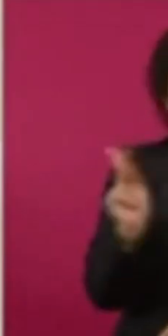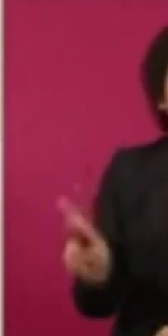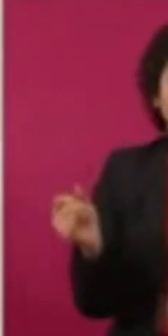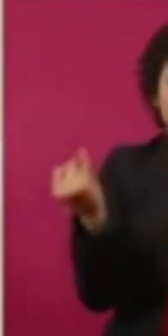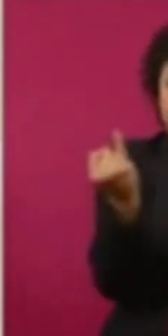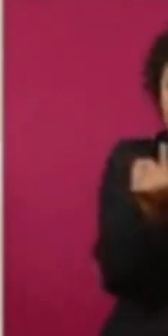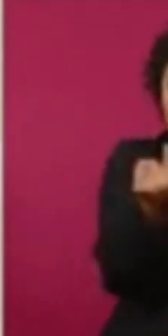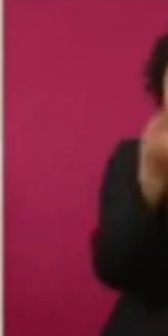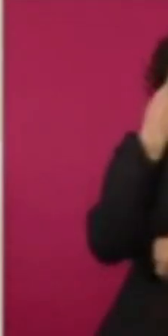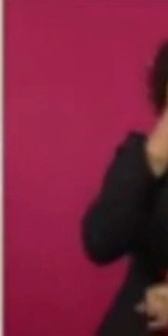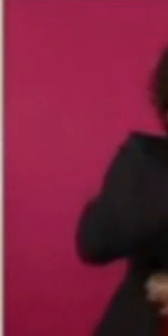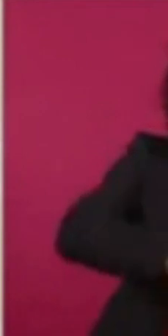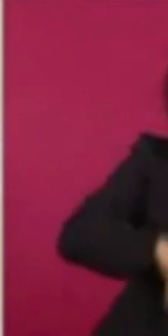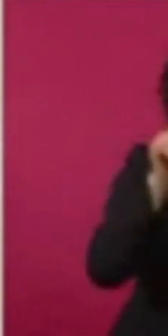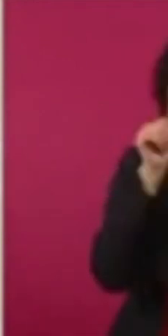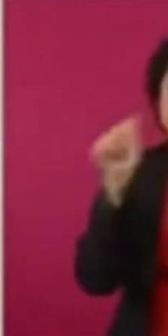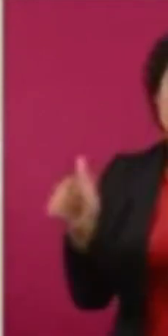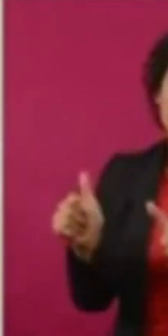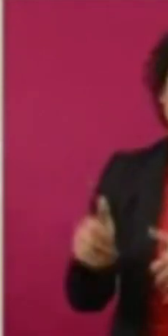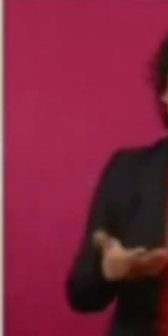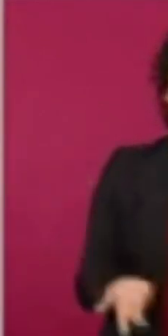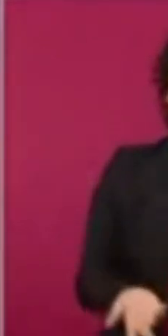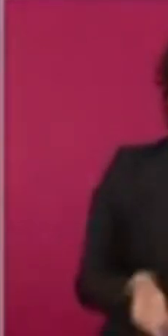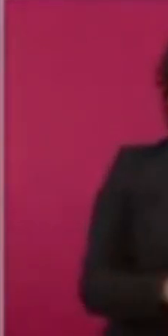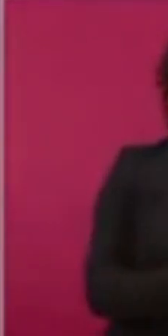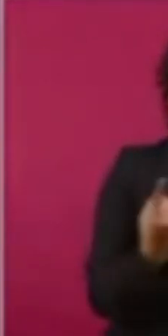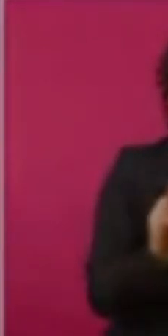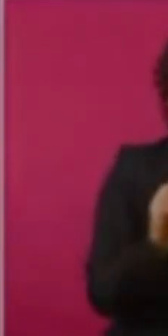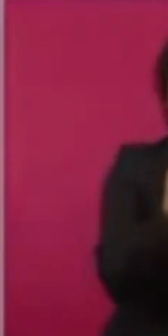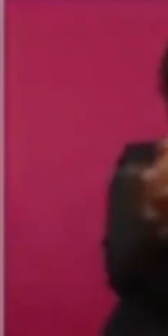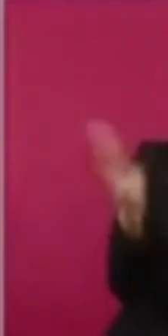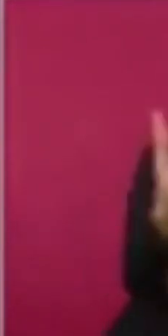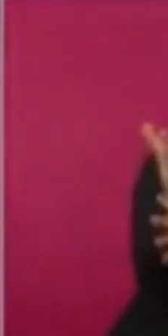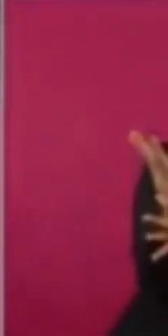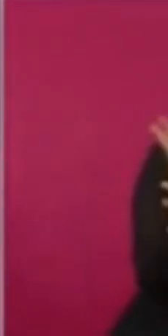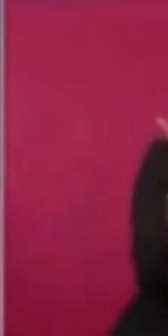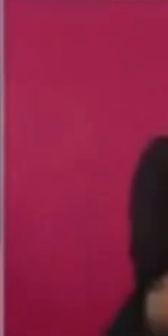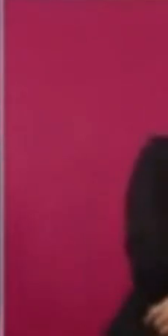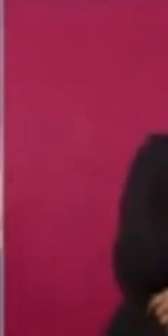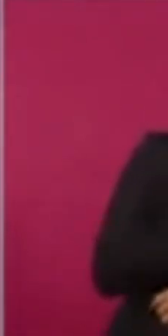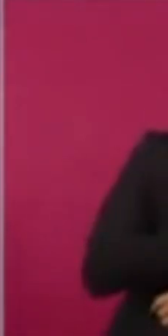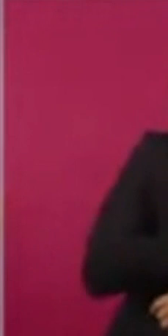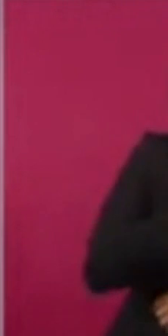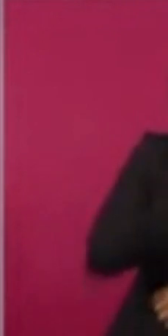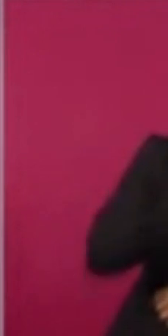¿Por qué? Dicen, es que no quiere el presidente que se sepa